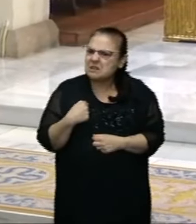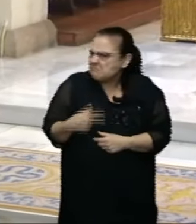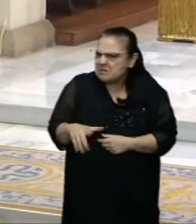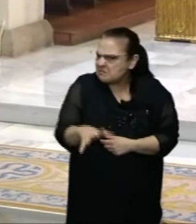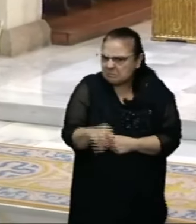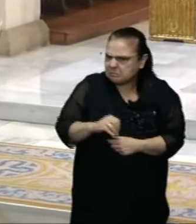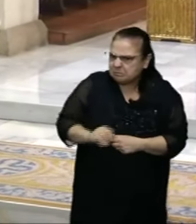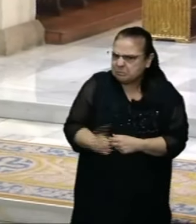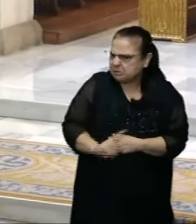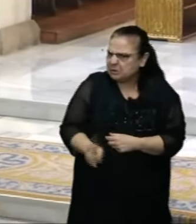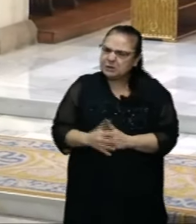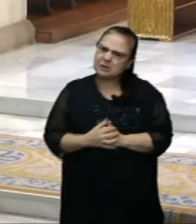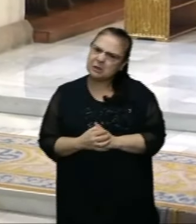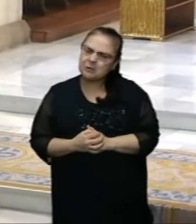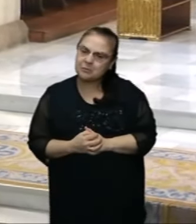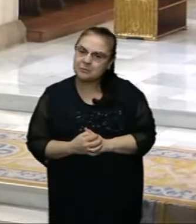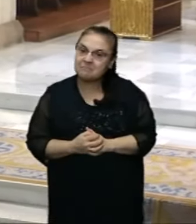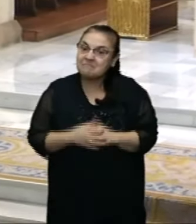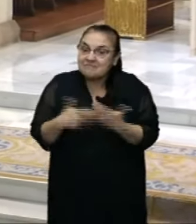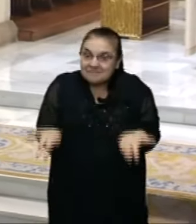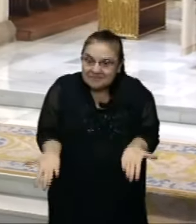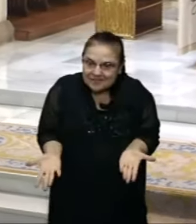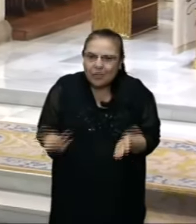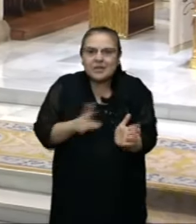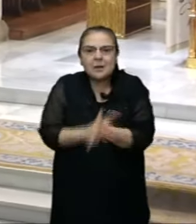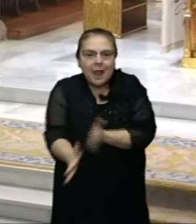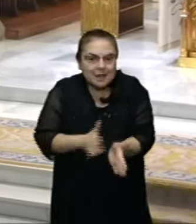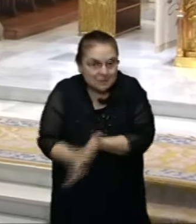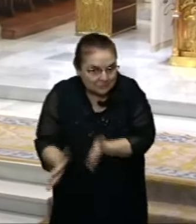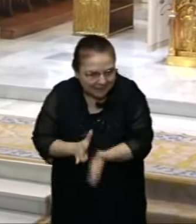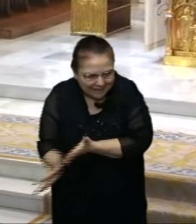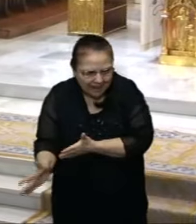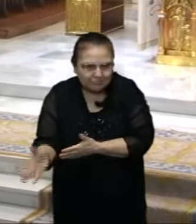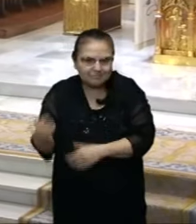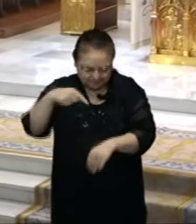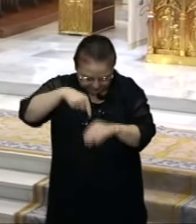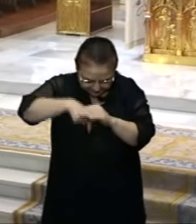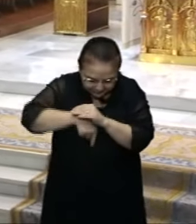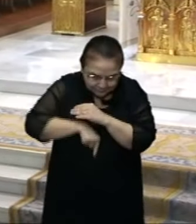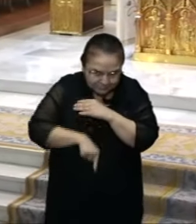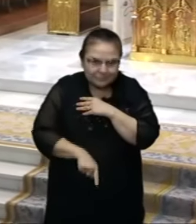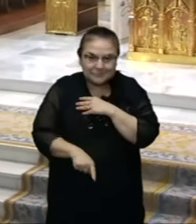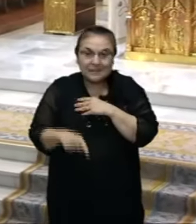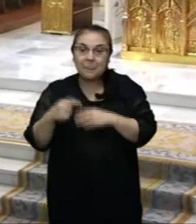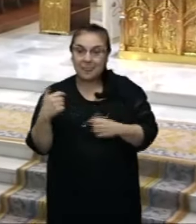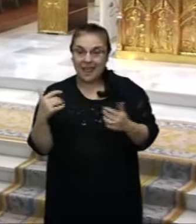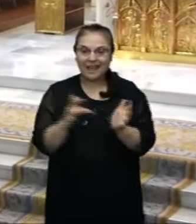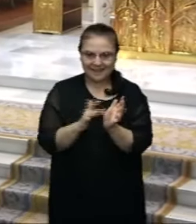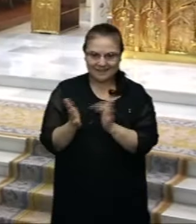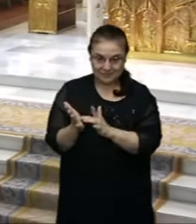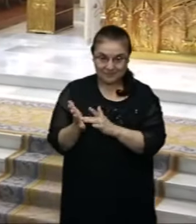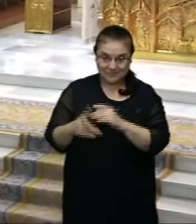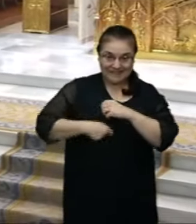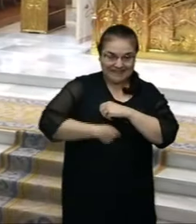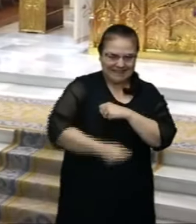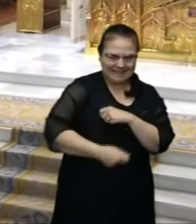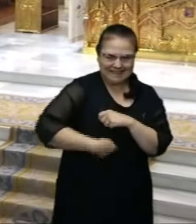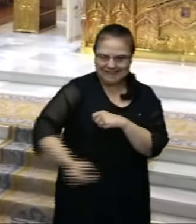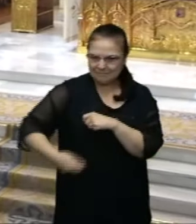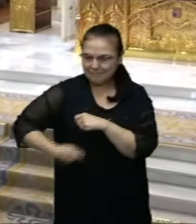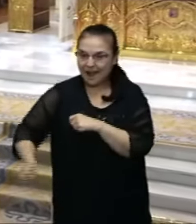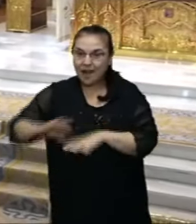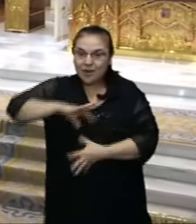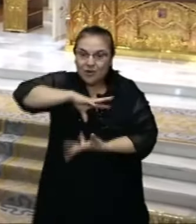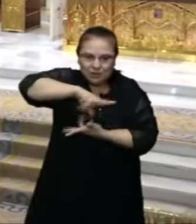hemos pillado. Y entonces les va explicando que en el fondo él es el sembrador de una buena noticia que tiene que dar